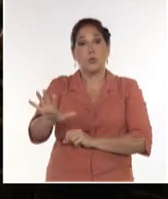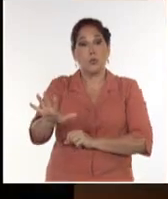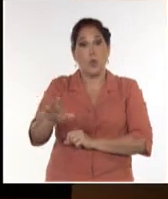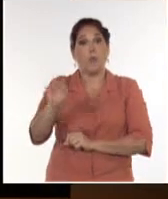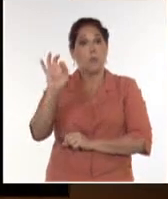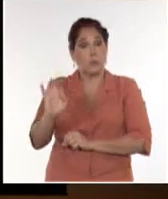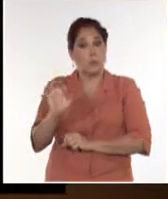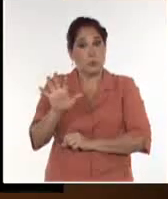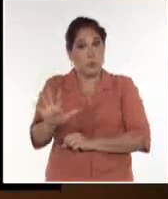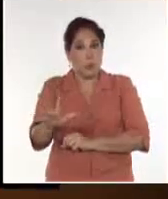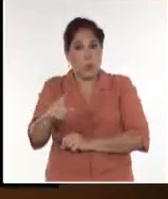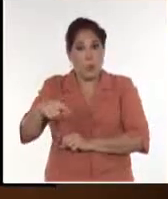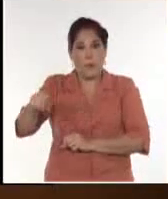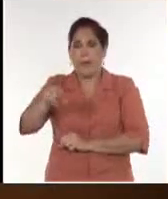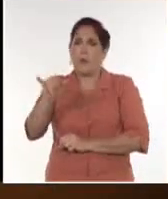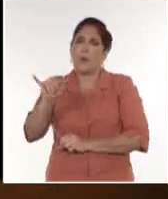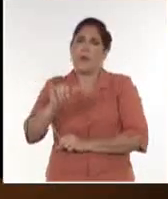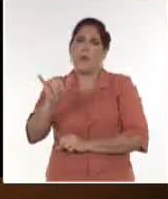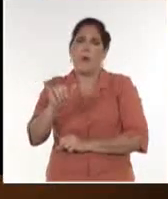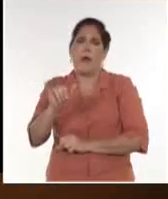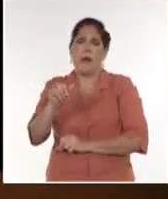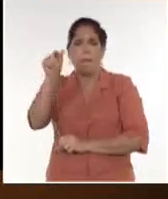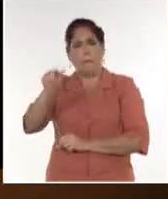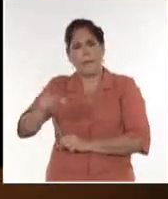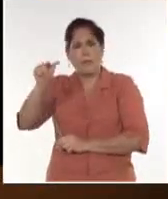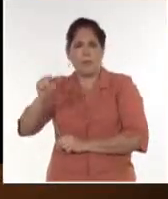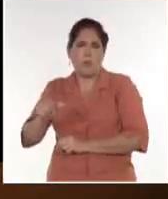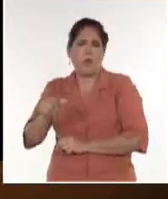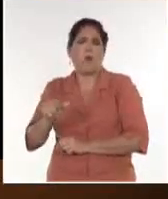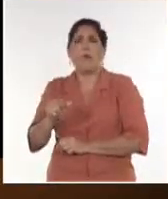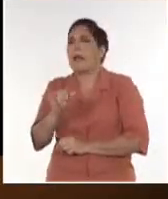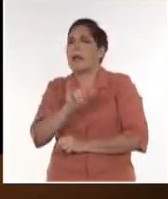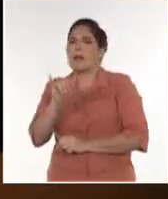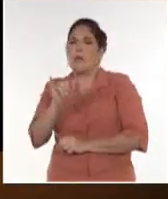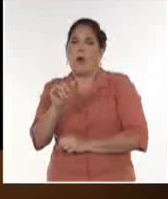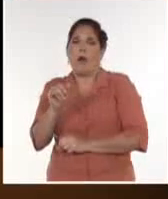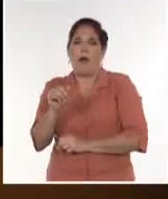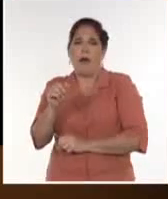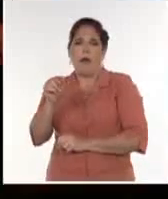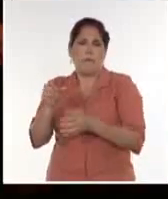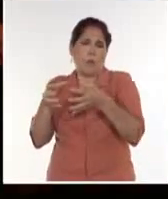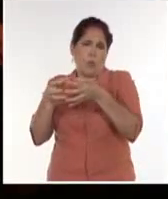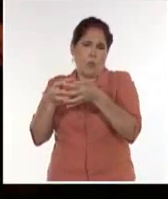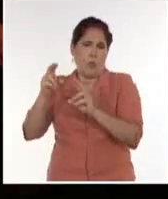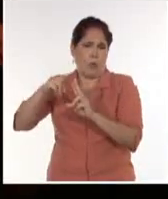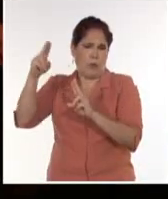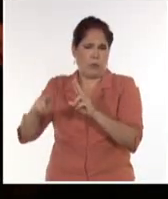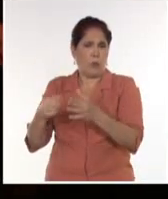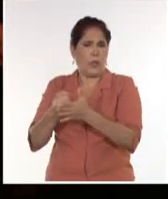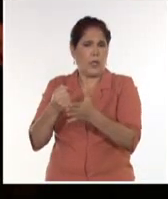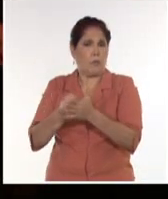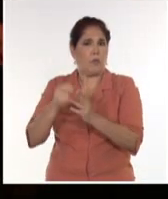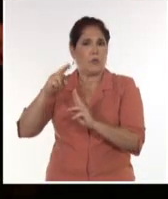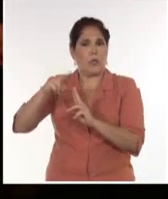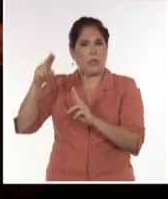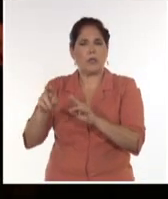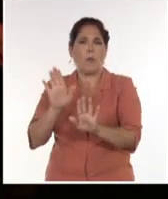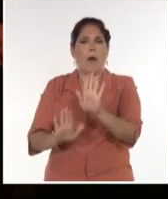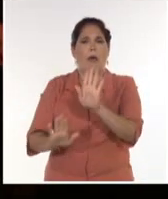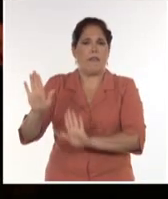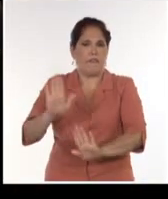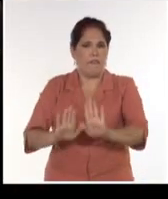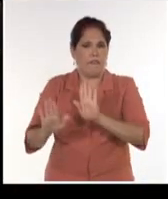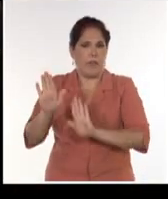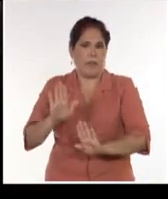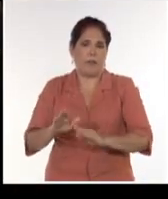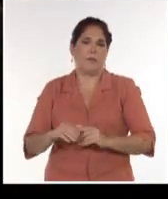Clowncierto. Retablos y La Salamandra llevarán a escena Aventuras del Soldado Desconocido e Impulso Teatro defenderá la apuesta